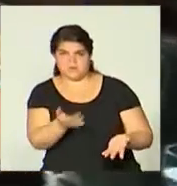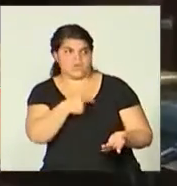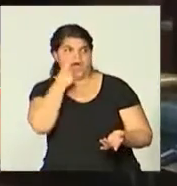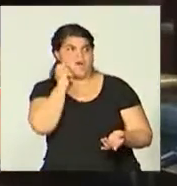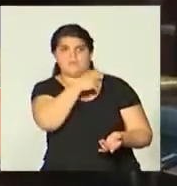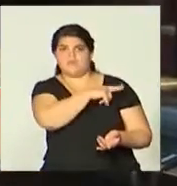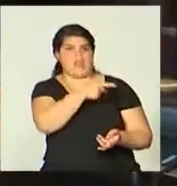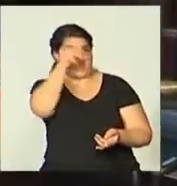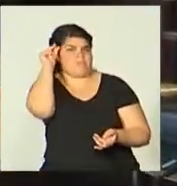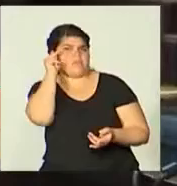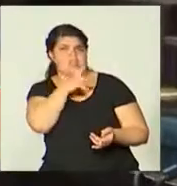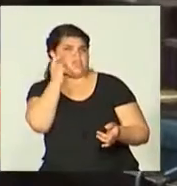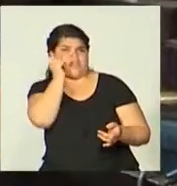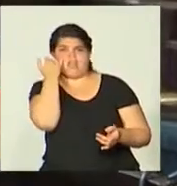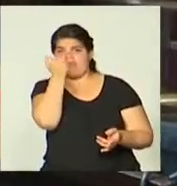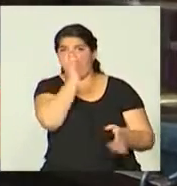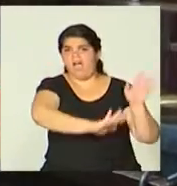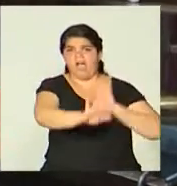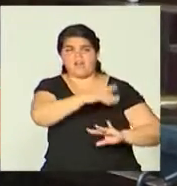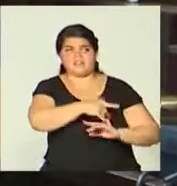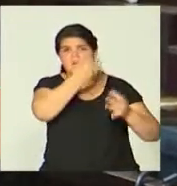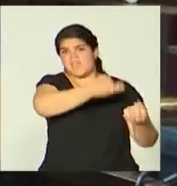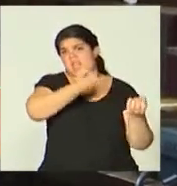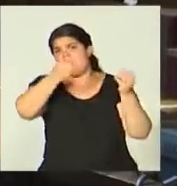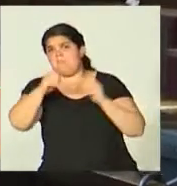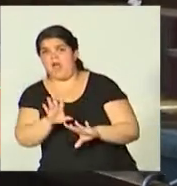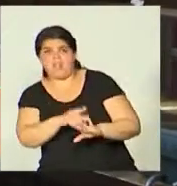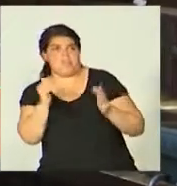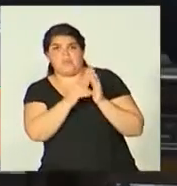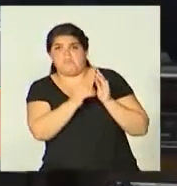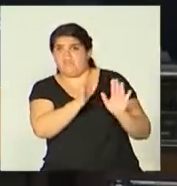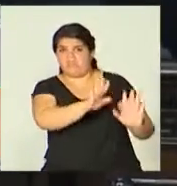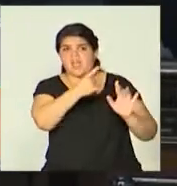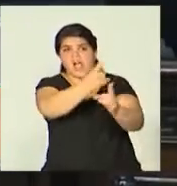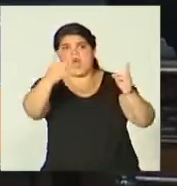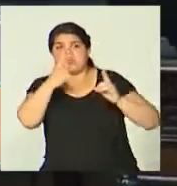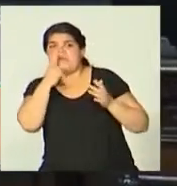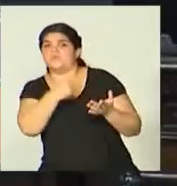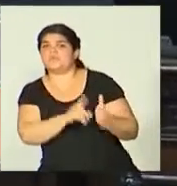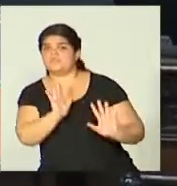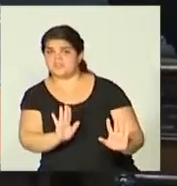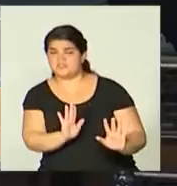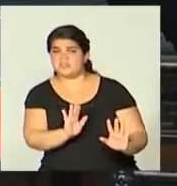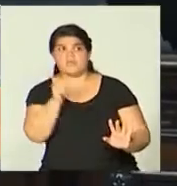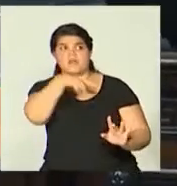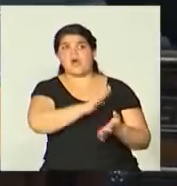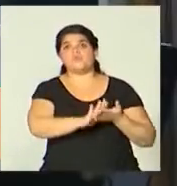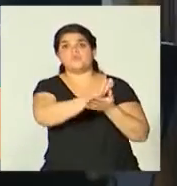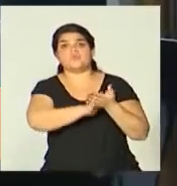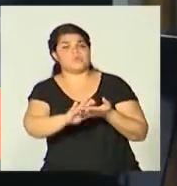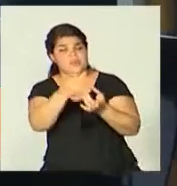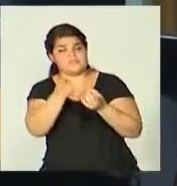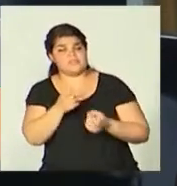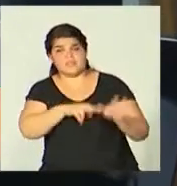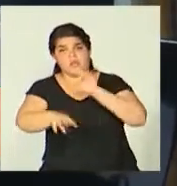lo que tenía que hacer por Mendoza, bueno o malo, cada uno tiene su criterio. La hora que nosotros tenemos que solucionar, y lo vamos a hacer aún con todas